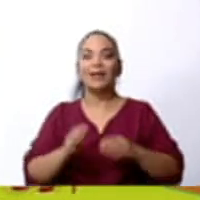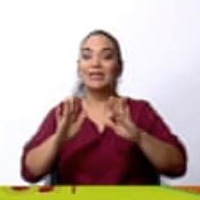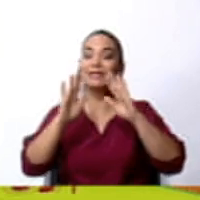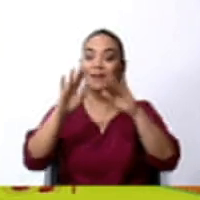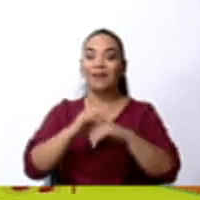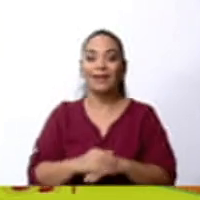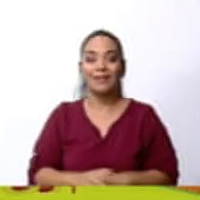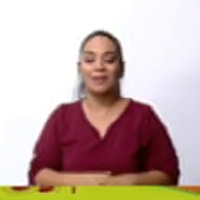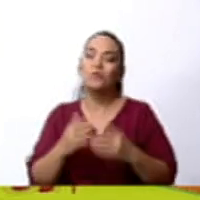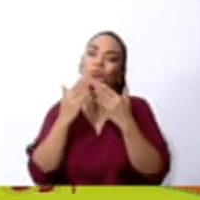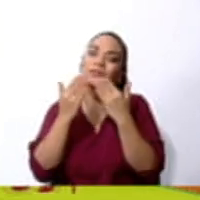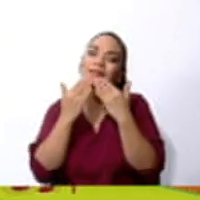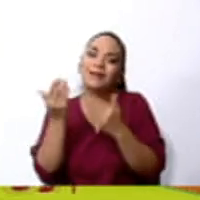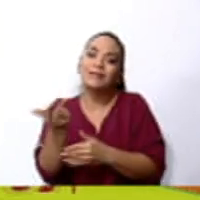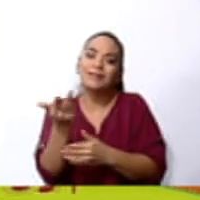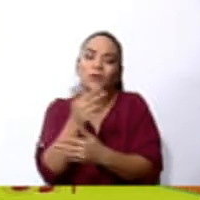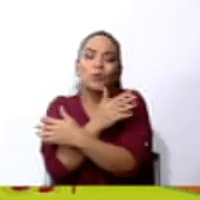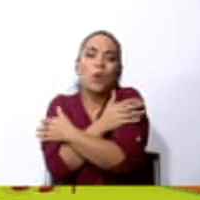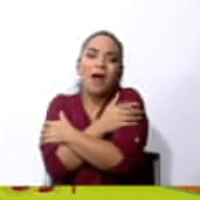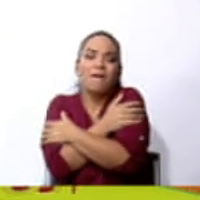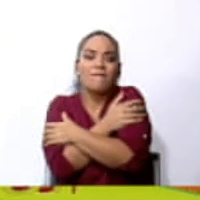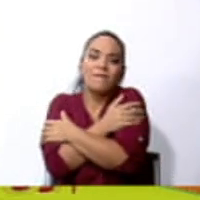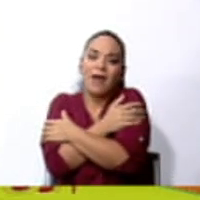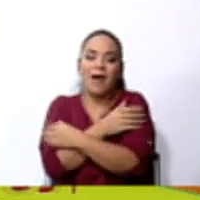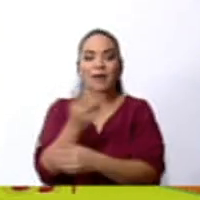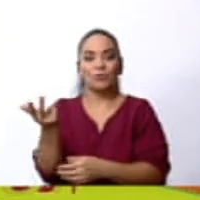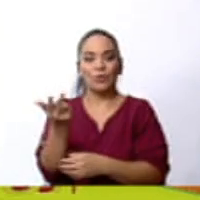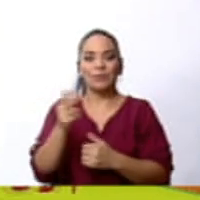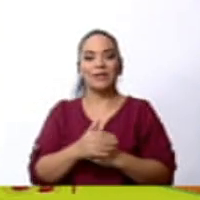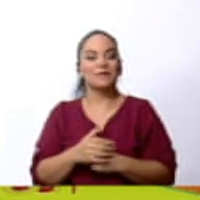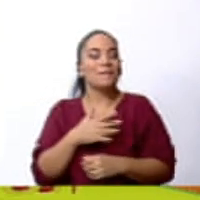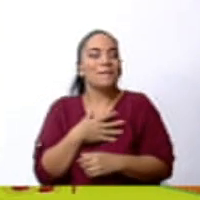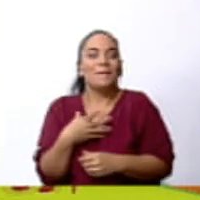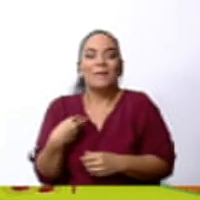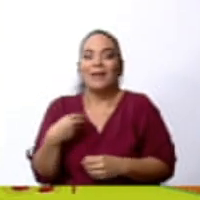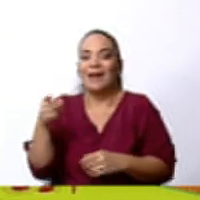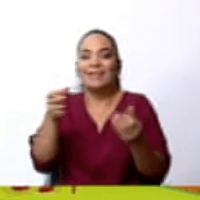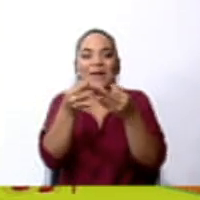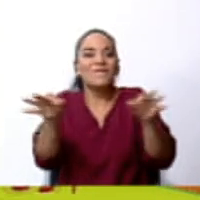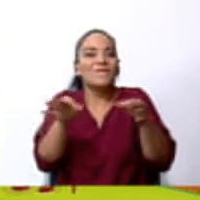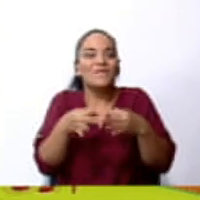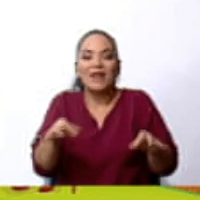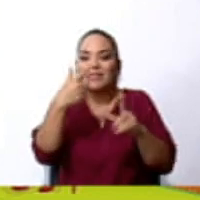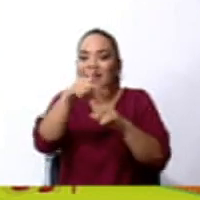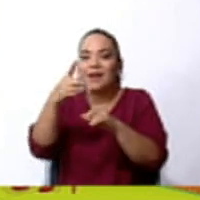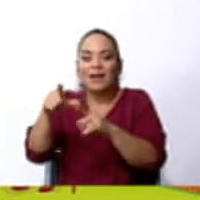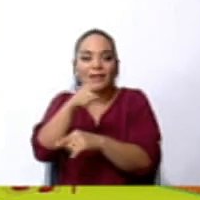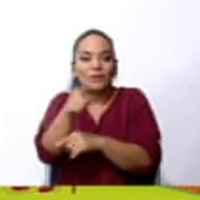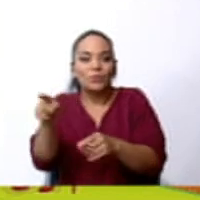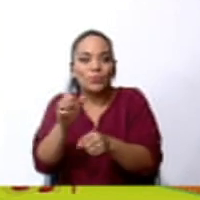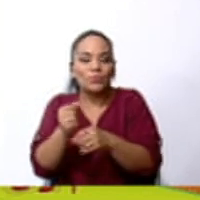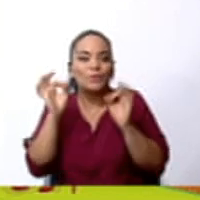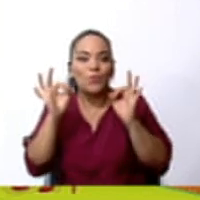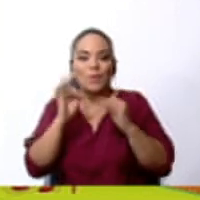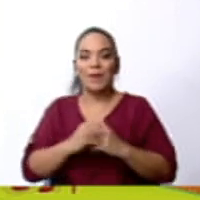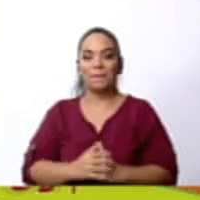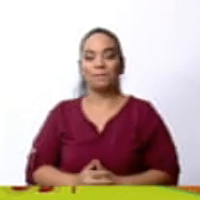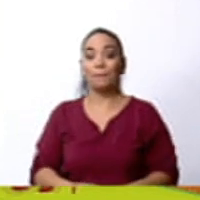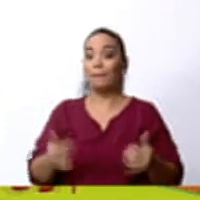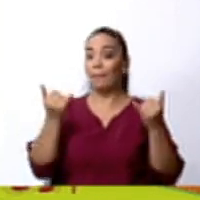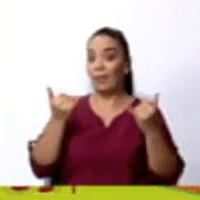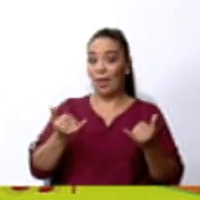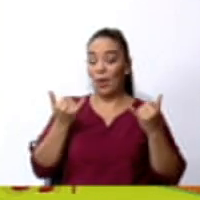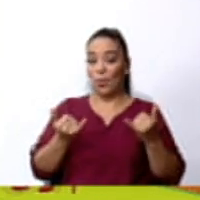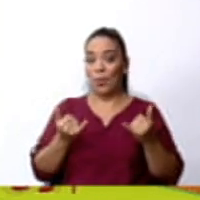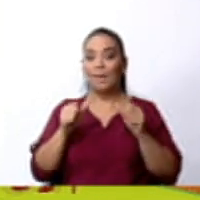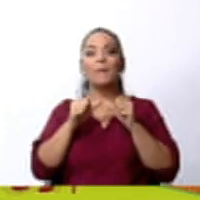Excelente, muchas gracias. Un abrazo a la distancia y me encantan esas frases y la letra que utilizamos. Pero ahora vamos